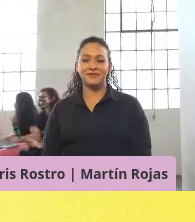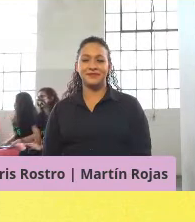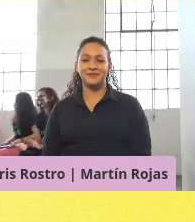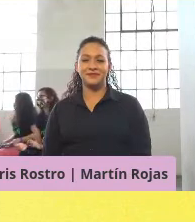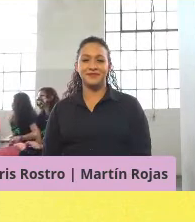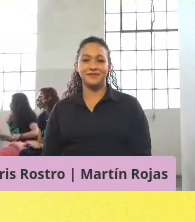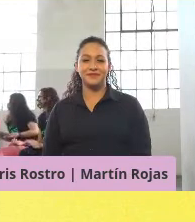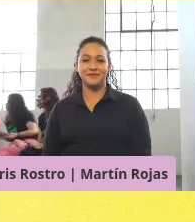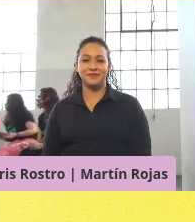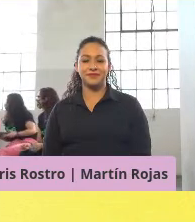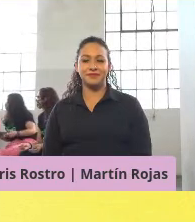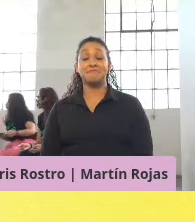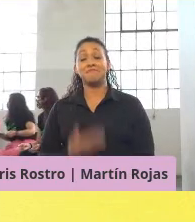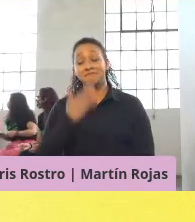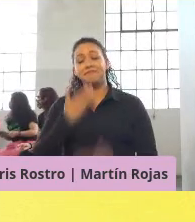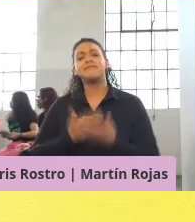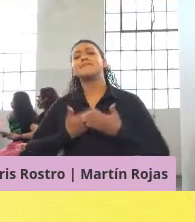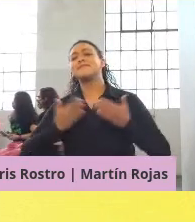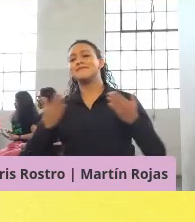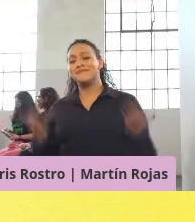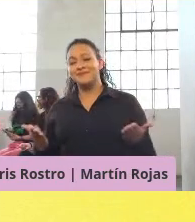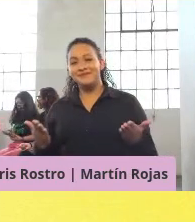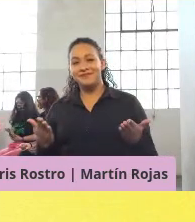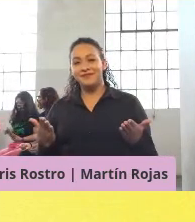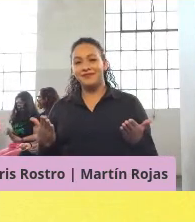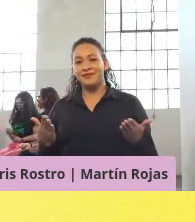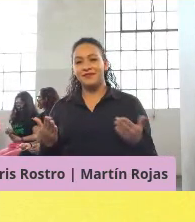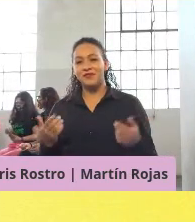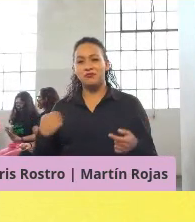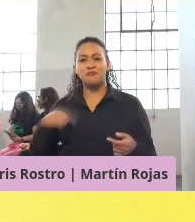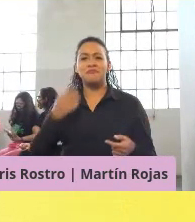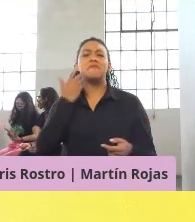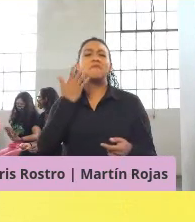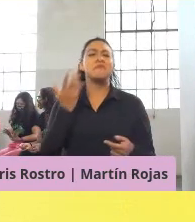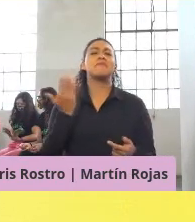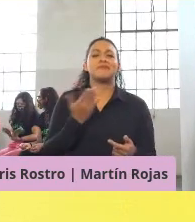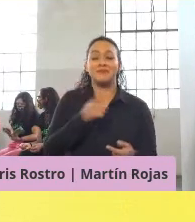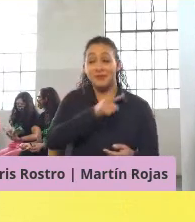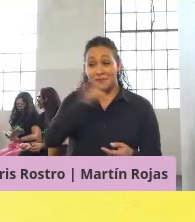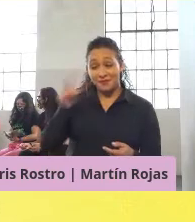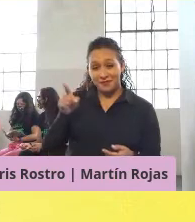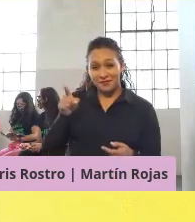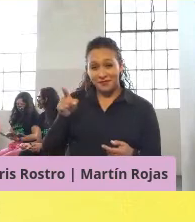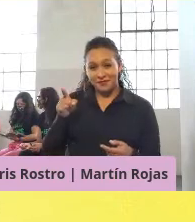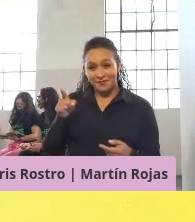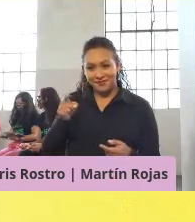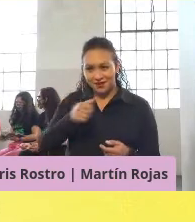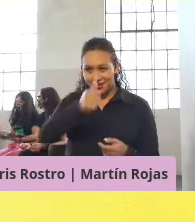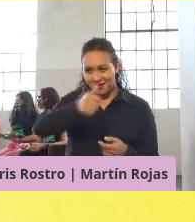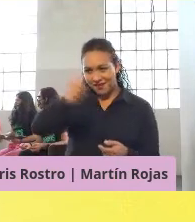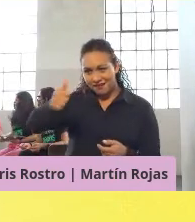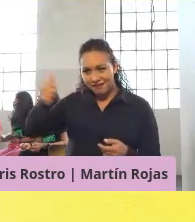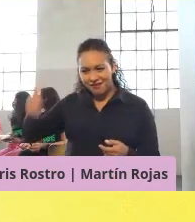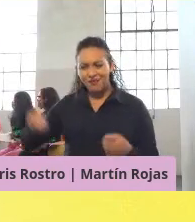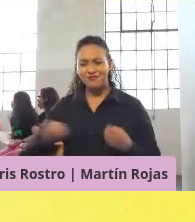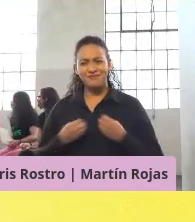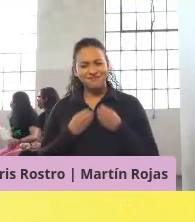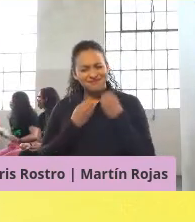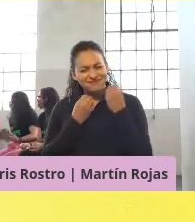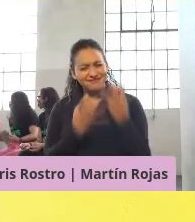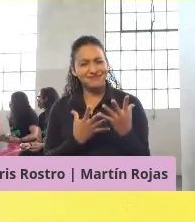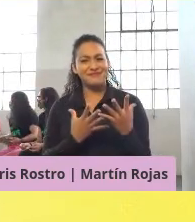Bueno, pues ahora nos gustaría que cada una de las colectivas, de las presentes,